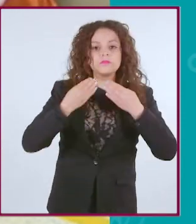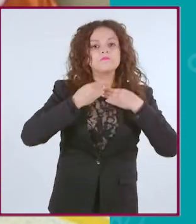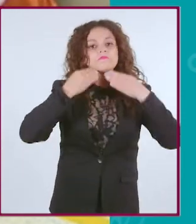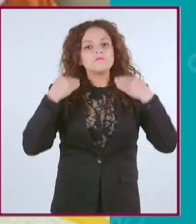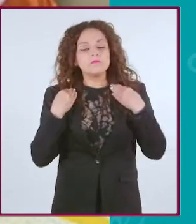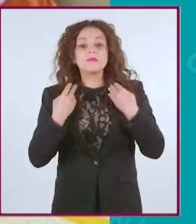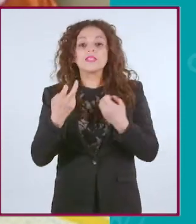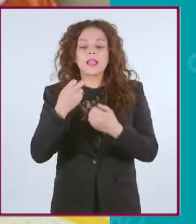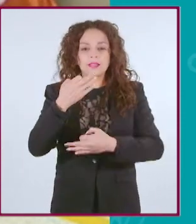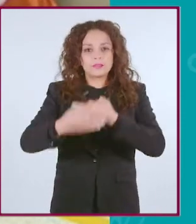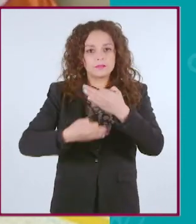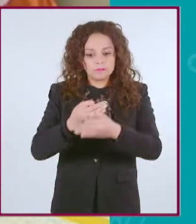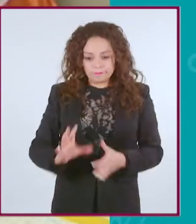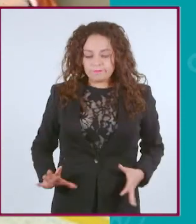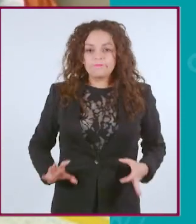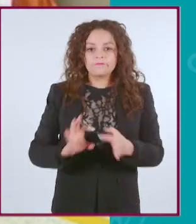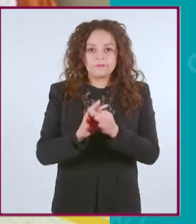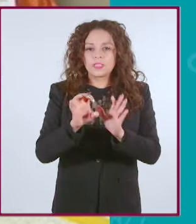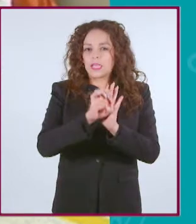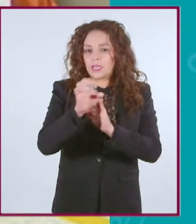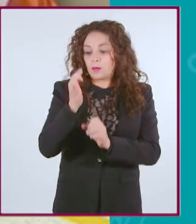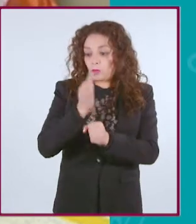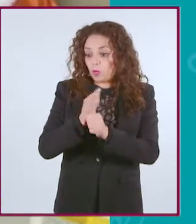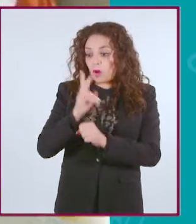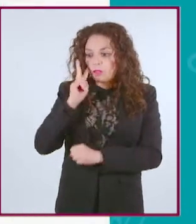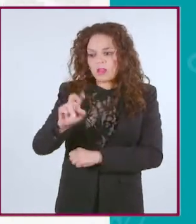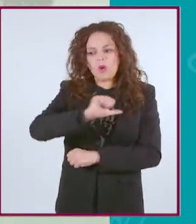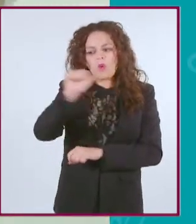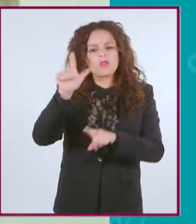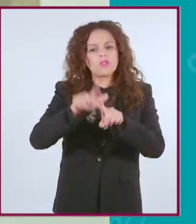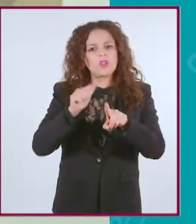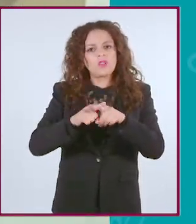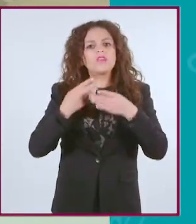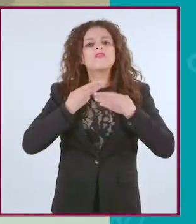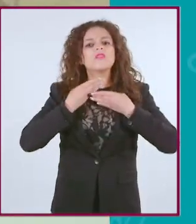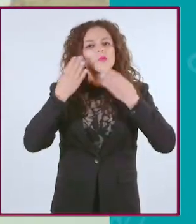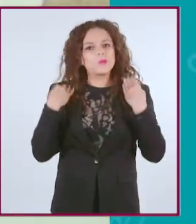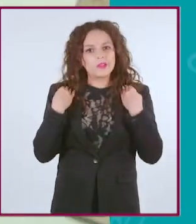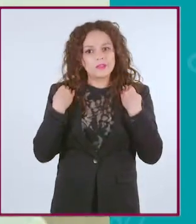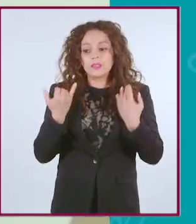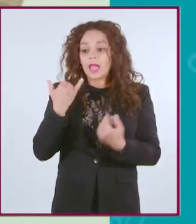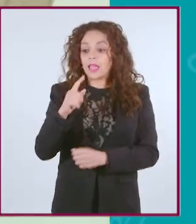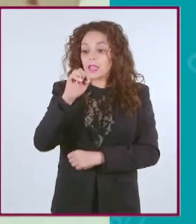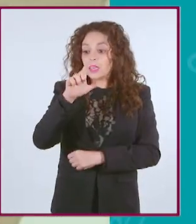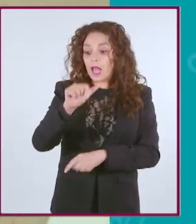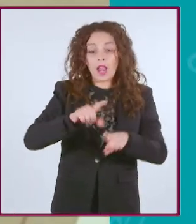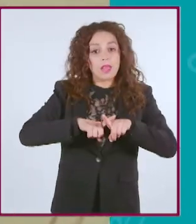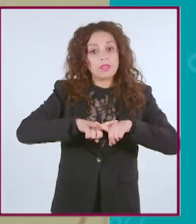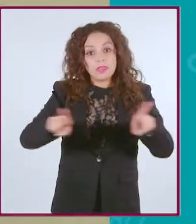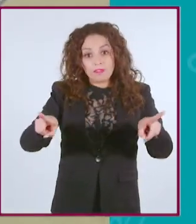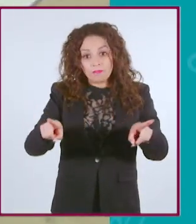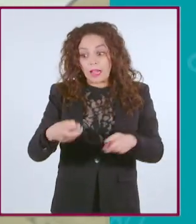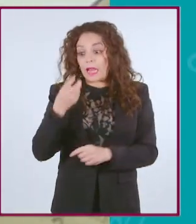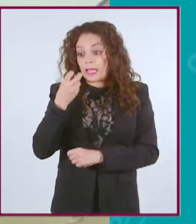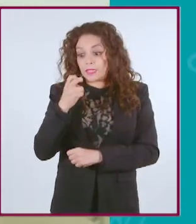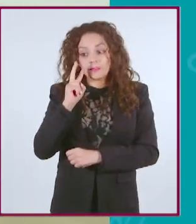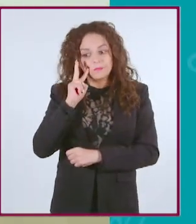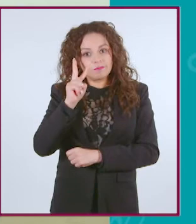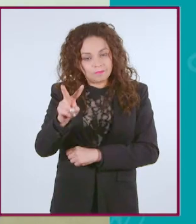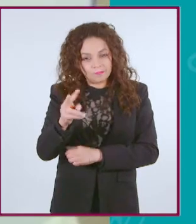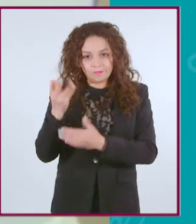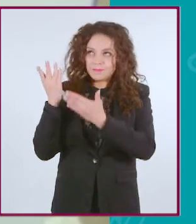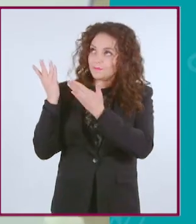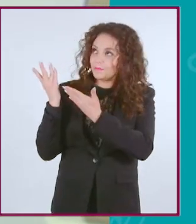análisis de combinación, por decir, aquí trae un cuello que es de otro color, y aparte la tela también es diferente a esa tela, entonces nosotros esto